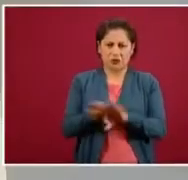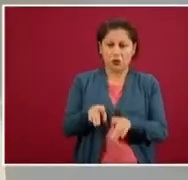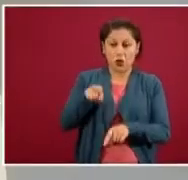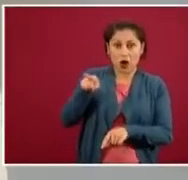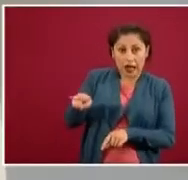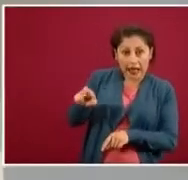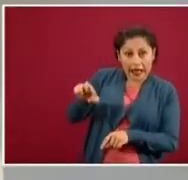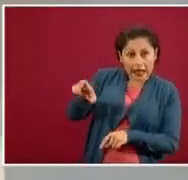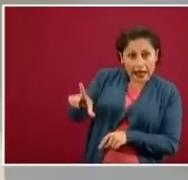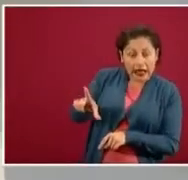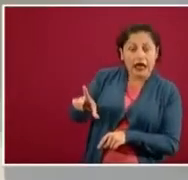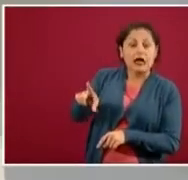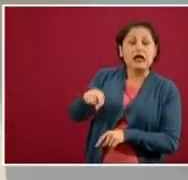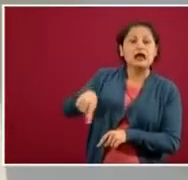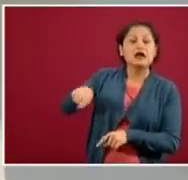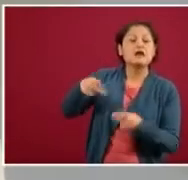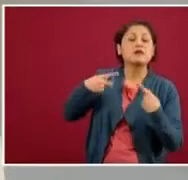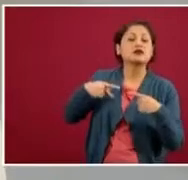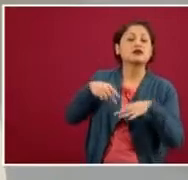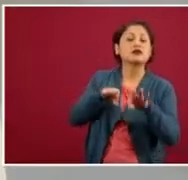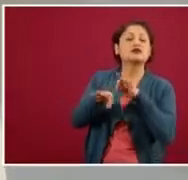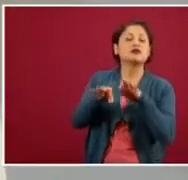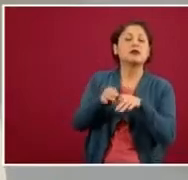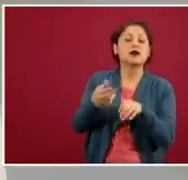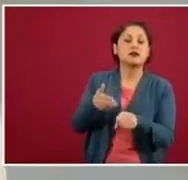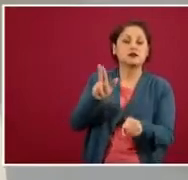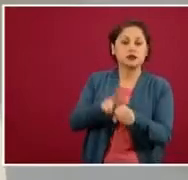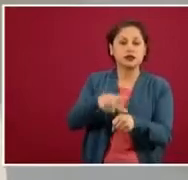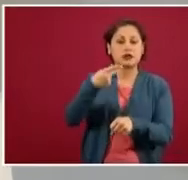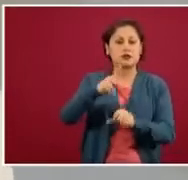Nuestro total reconocimiento, respeto, admiración,